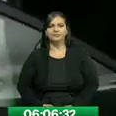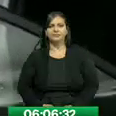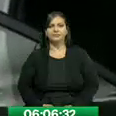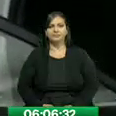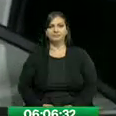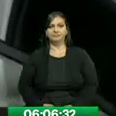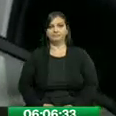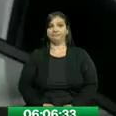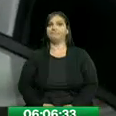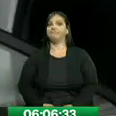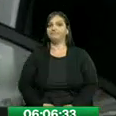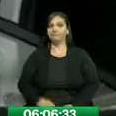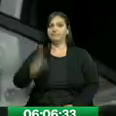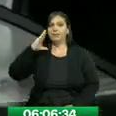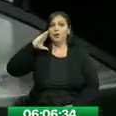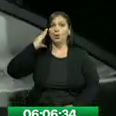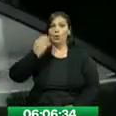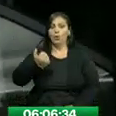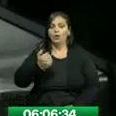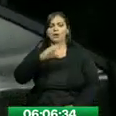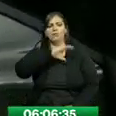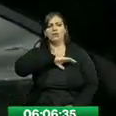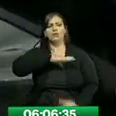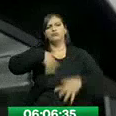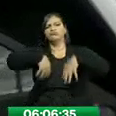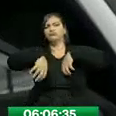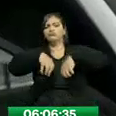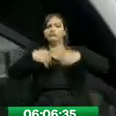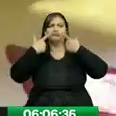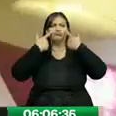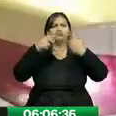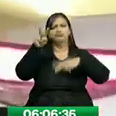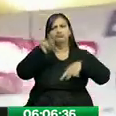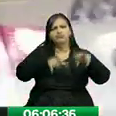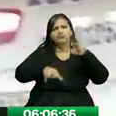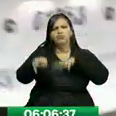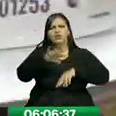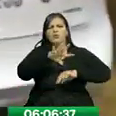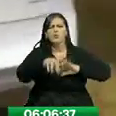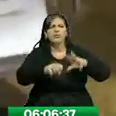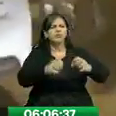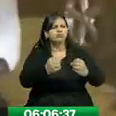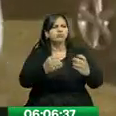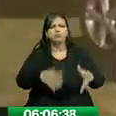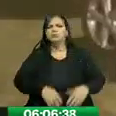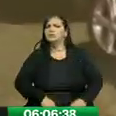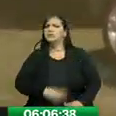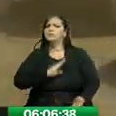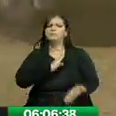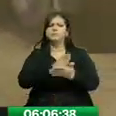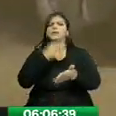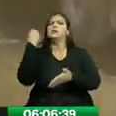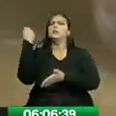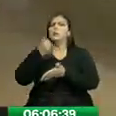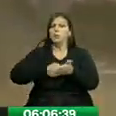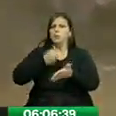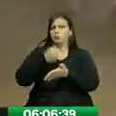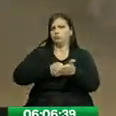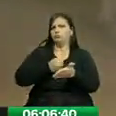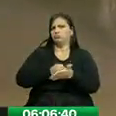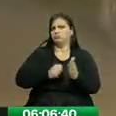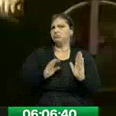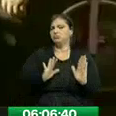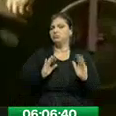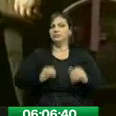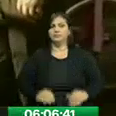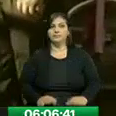Cuando la policía de la ciudad de Cuenca creía haber visto todo en sus tareas de lucha contra la delincuencia, asoma algo fuera de lo común: la participación de Firulais